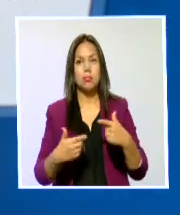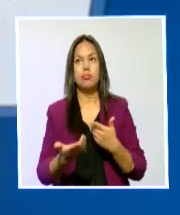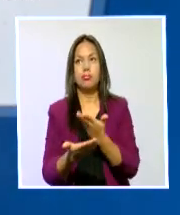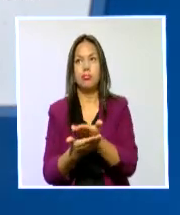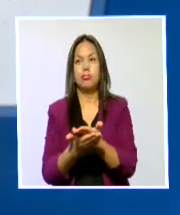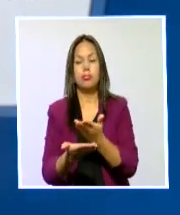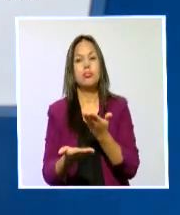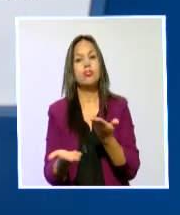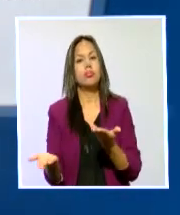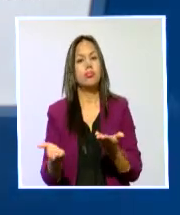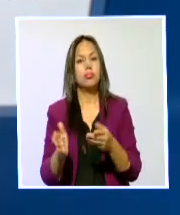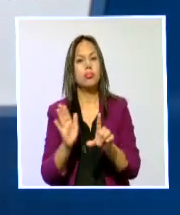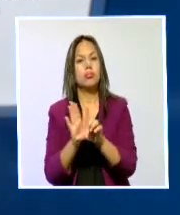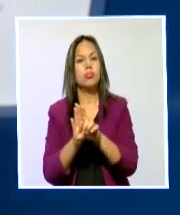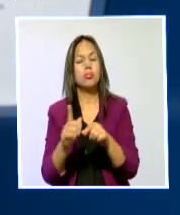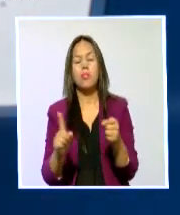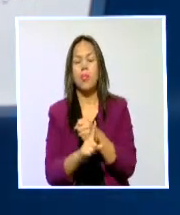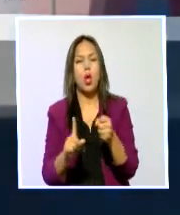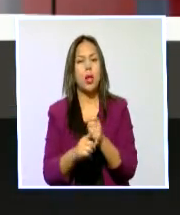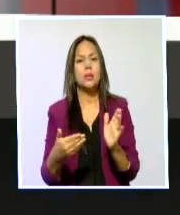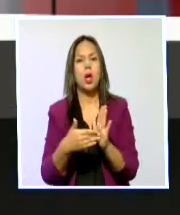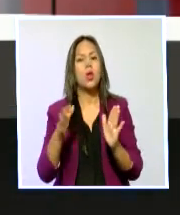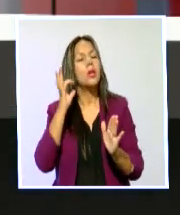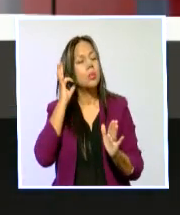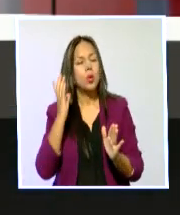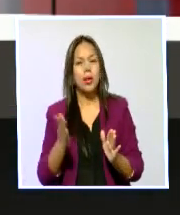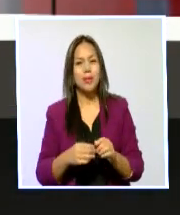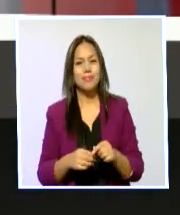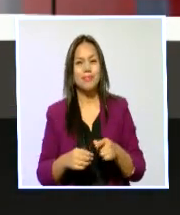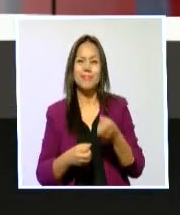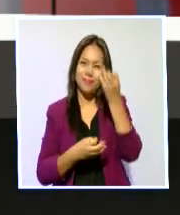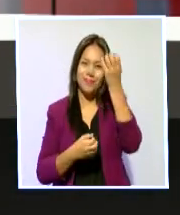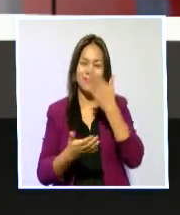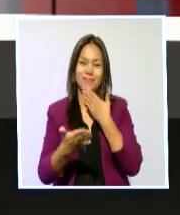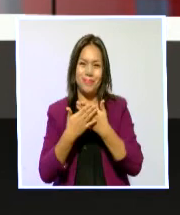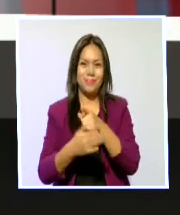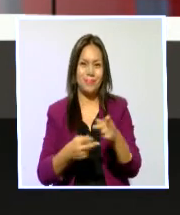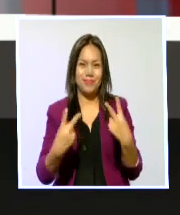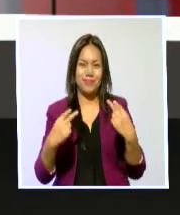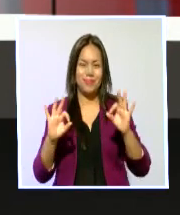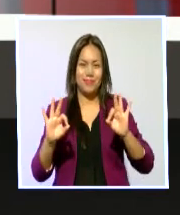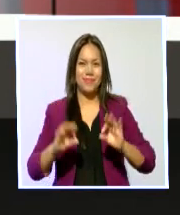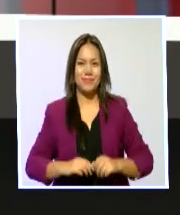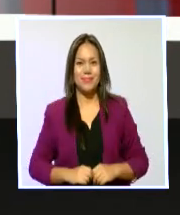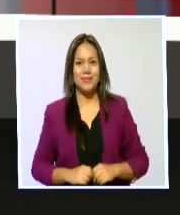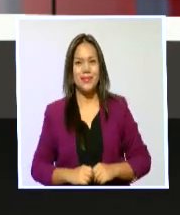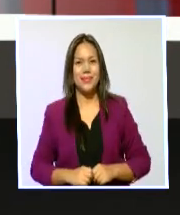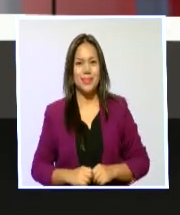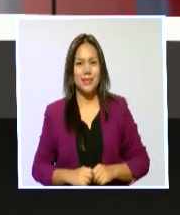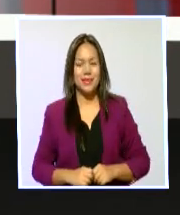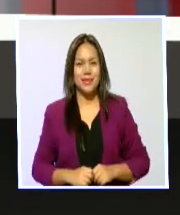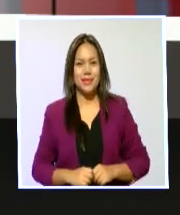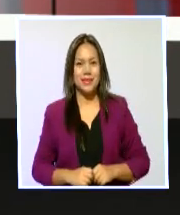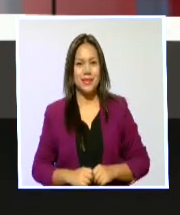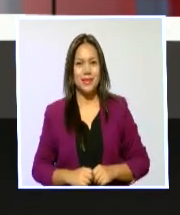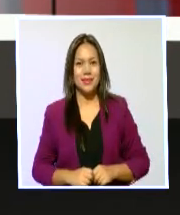propuesta de ley orgánica contra la violencia de género. Amigos, hasta aquí la información. Gracias por habernos acompañado.